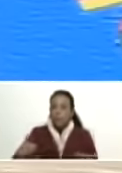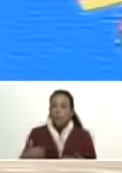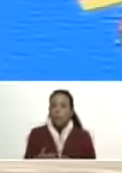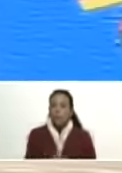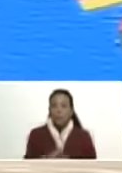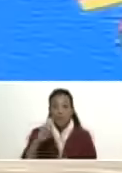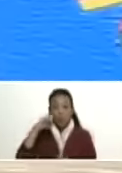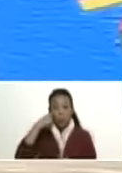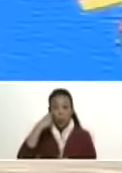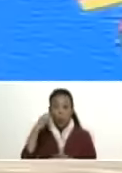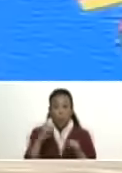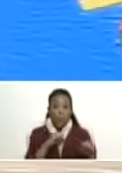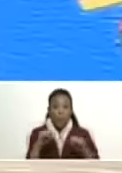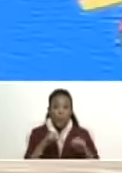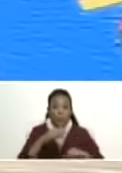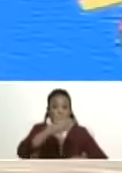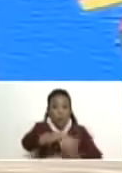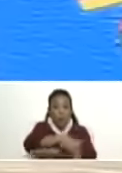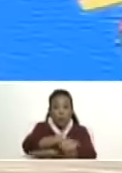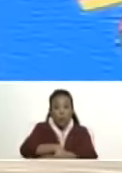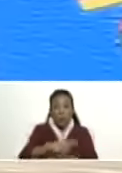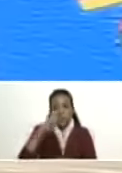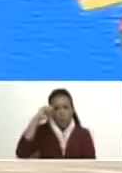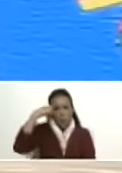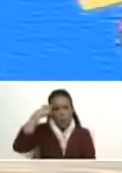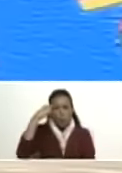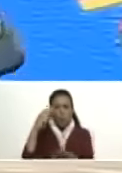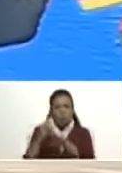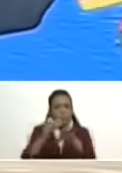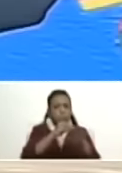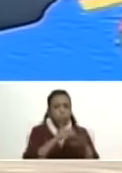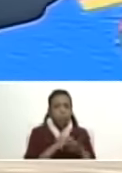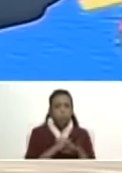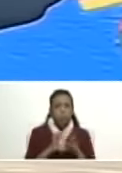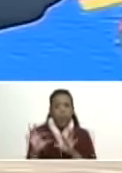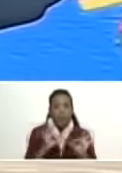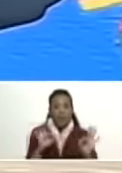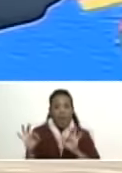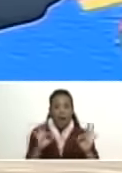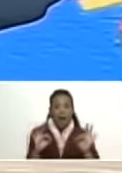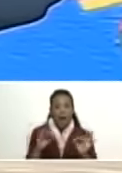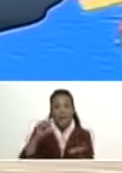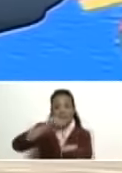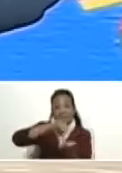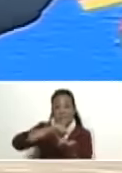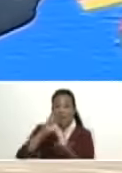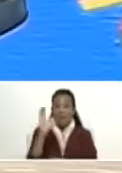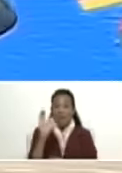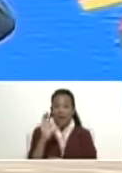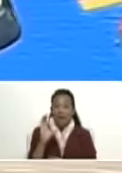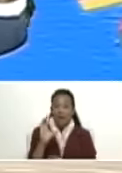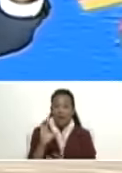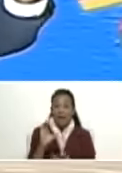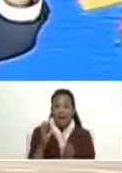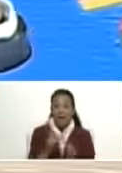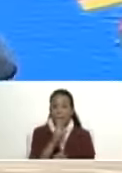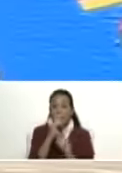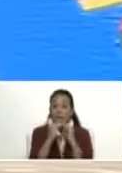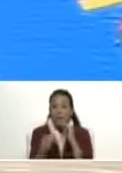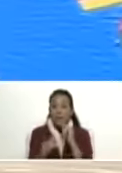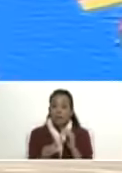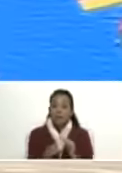Recuerdo que hubo movimientos en las calles, recuerdo una vez se convocó en el Teatro Metropolitano, aquí en el centro de Caracas. Ahora es una iglesia